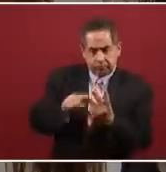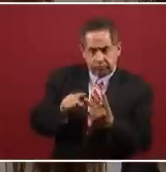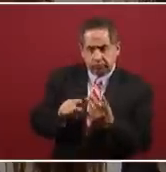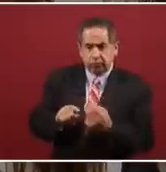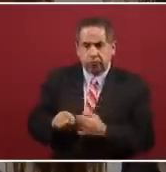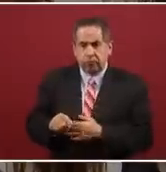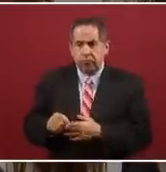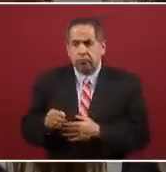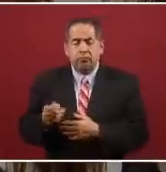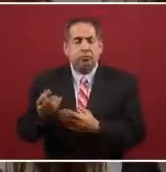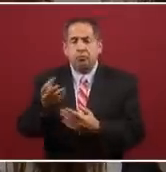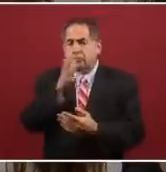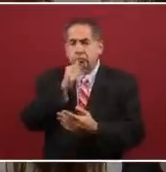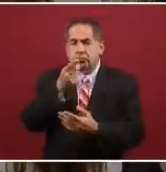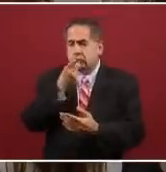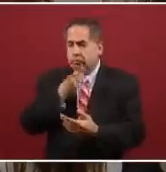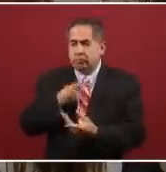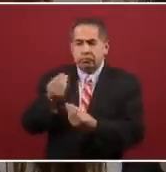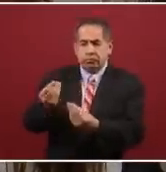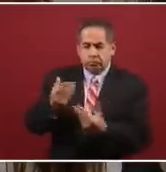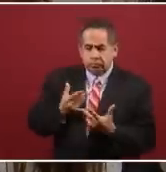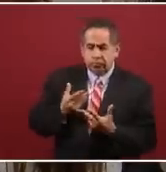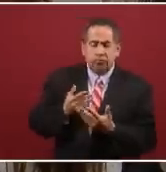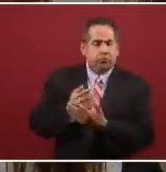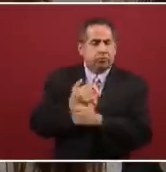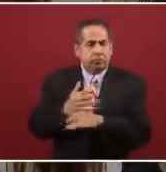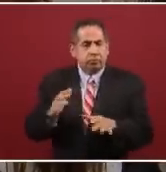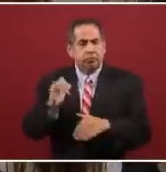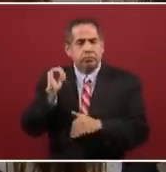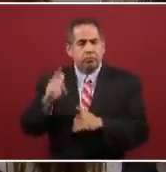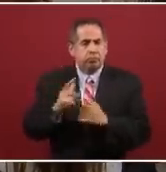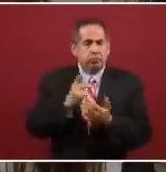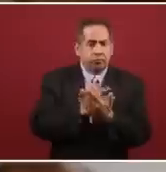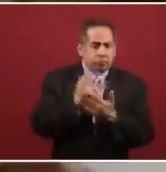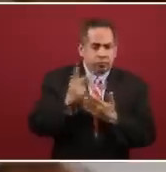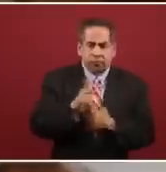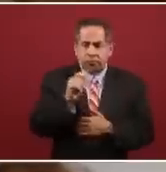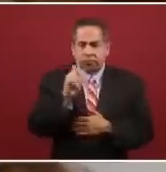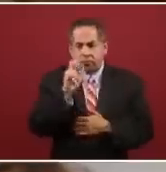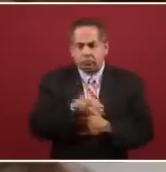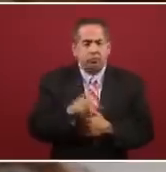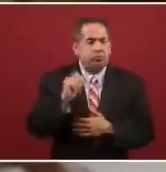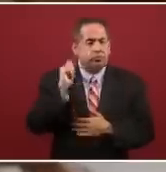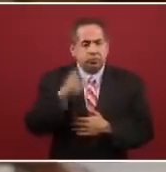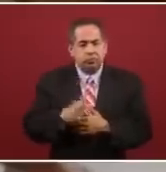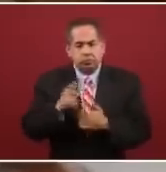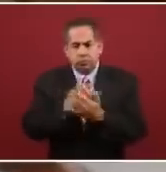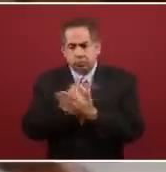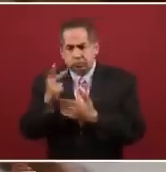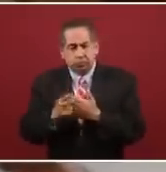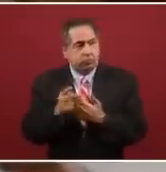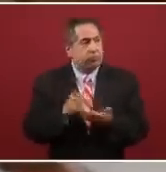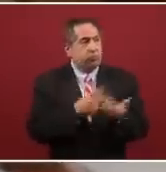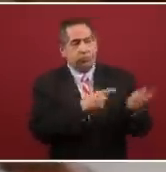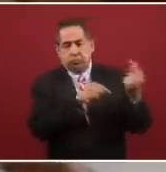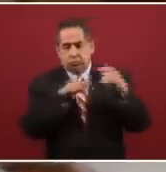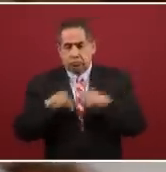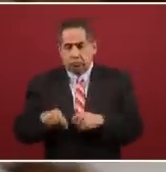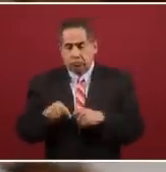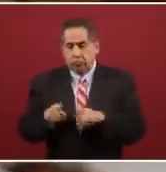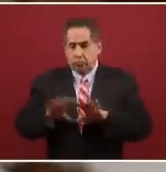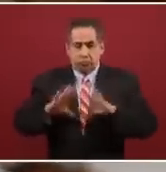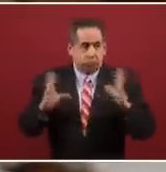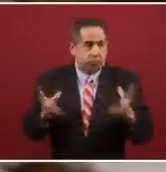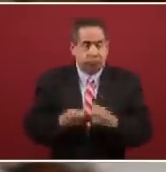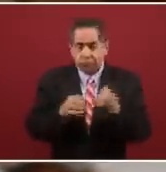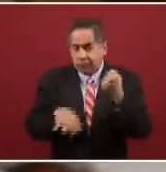No me podían dar informes de ningún plan, ningún programa para esos retornados, que ya son más de 14,000